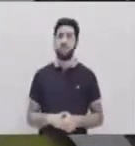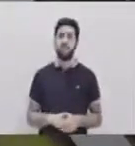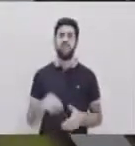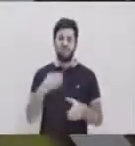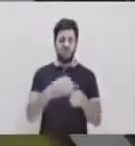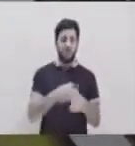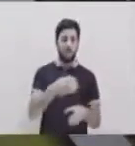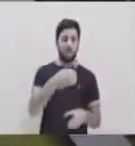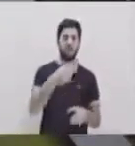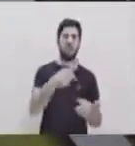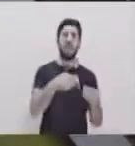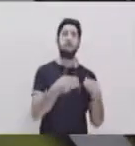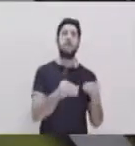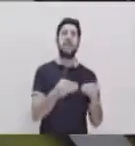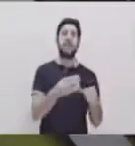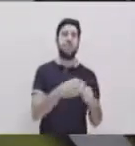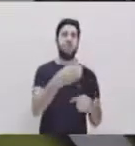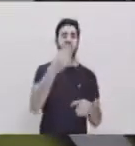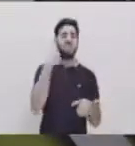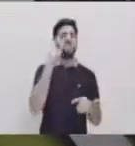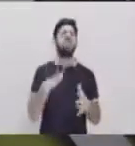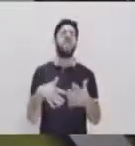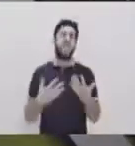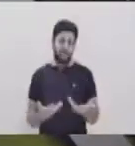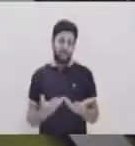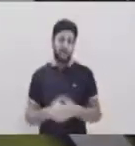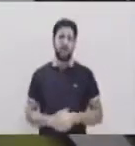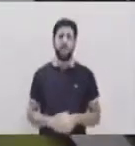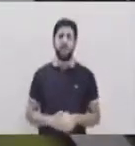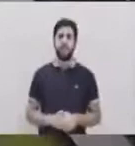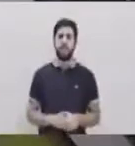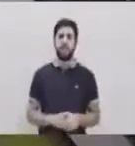¿Para qué necesitamos la botella plástica? Necesitamos